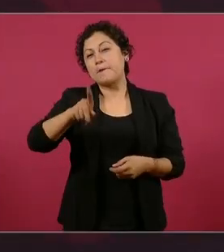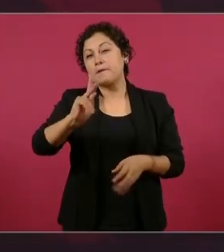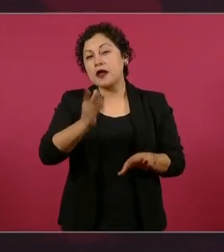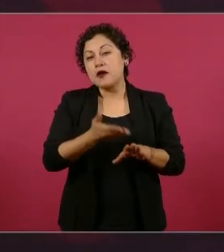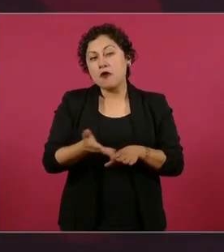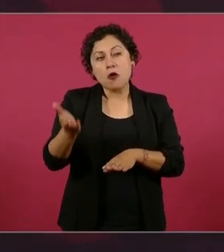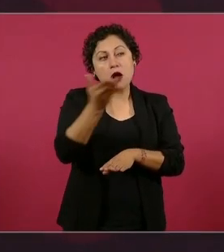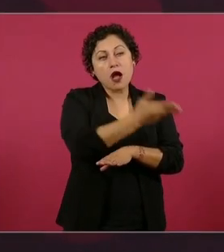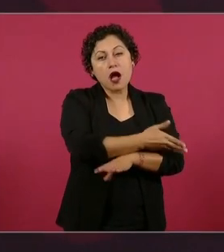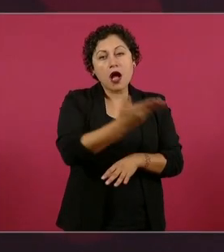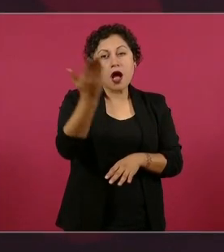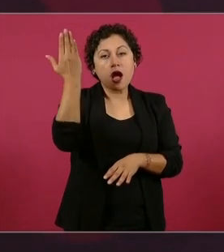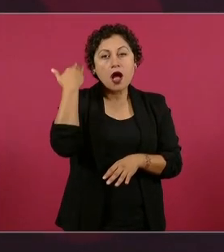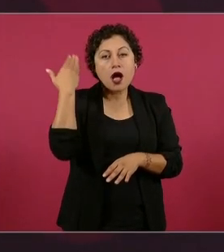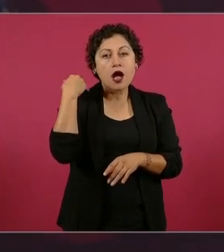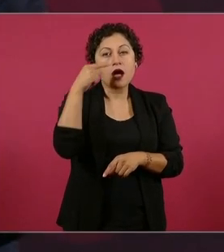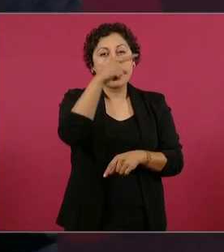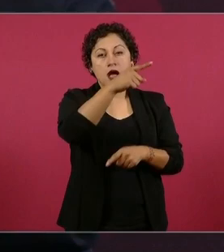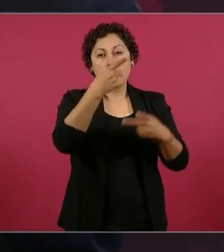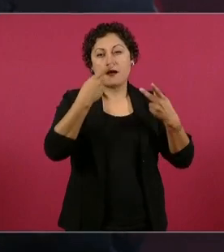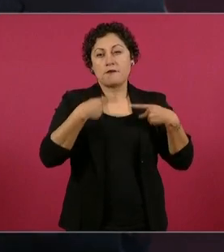bien